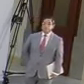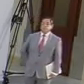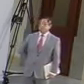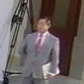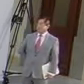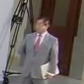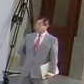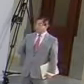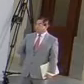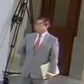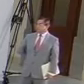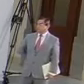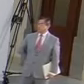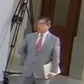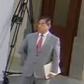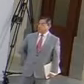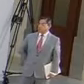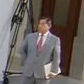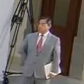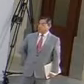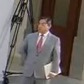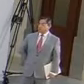Ya pasó la estación.